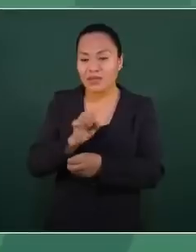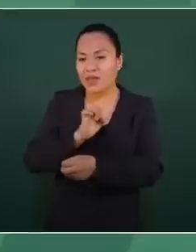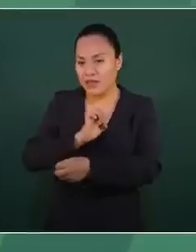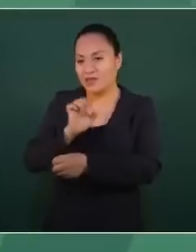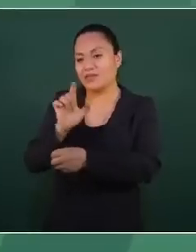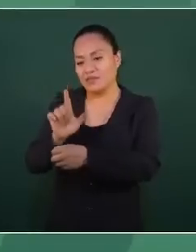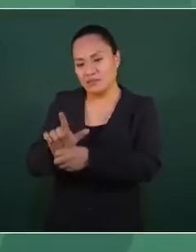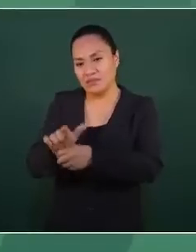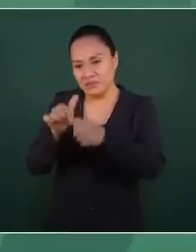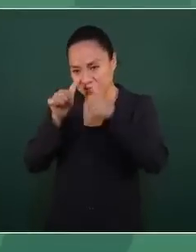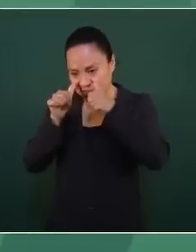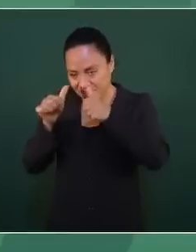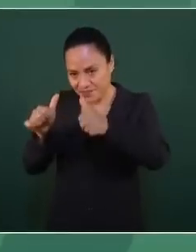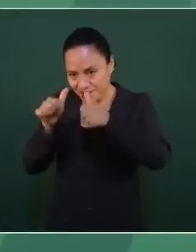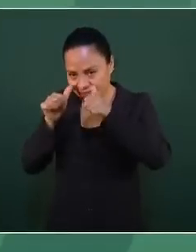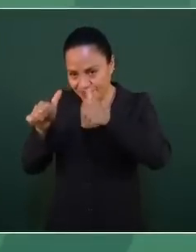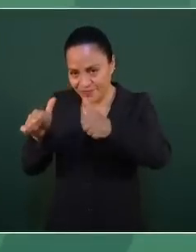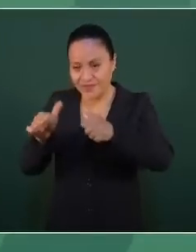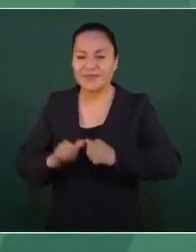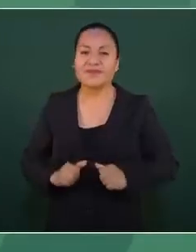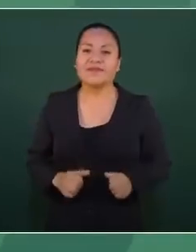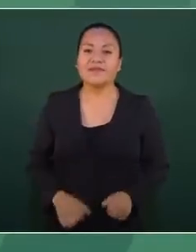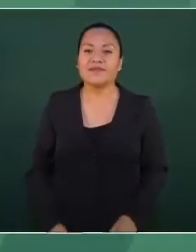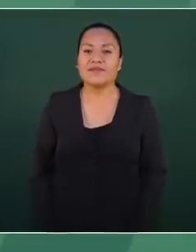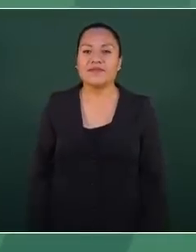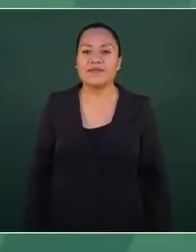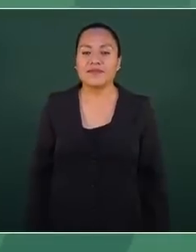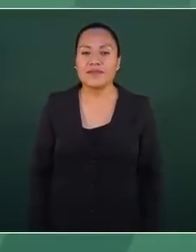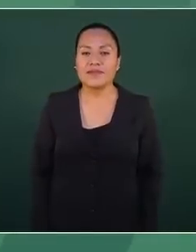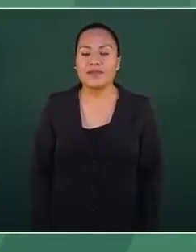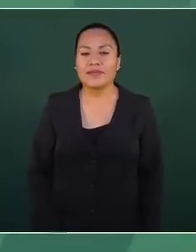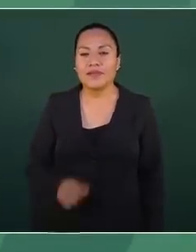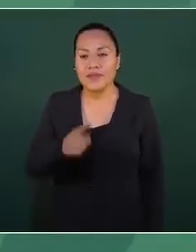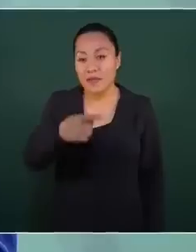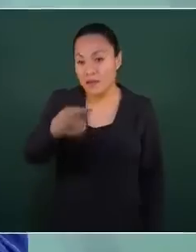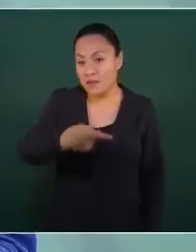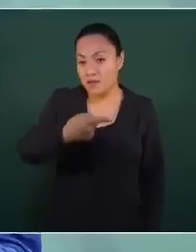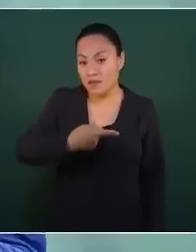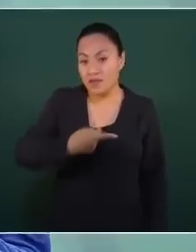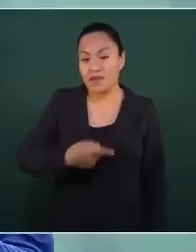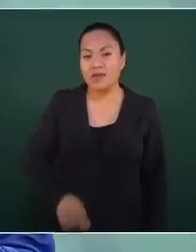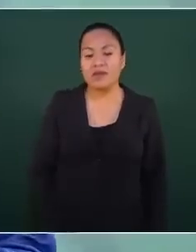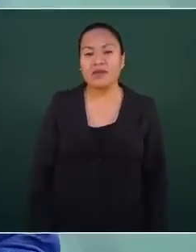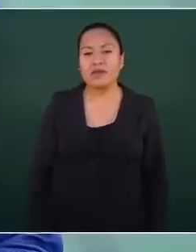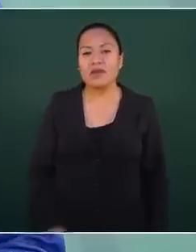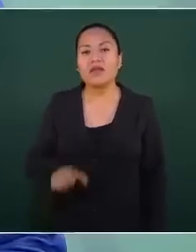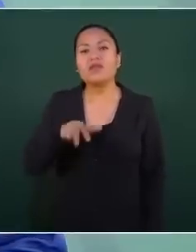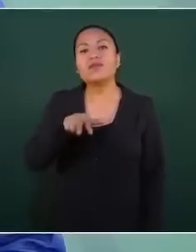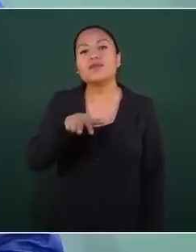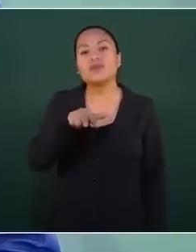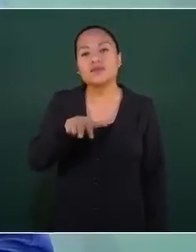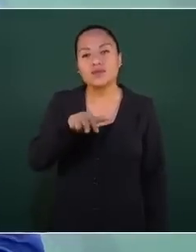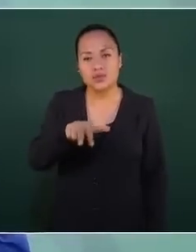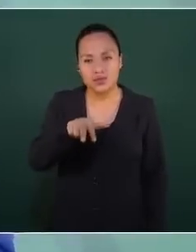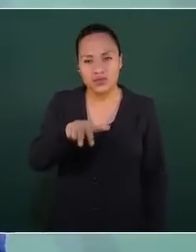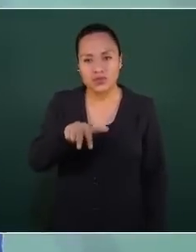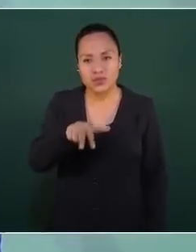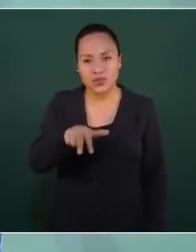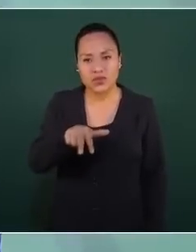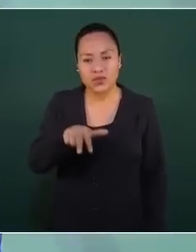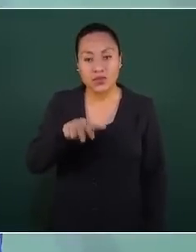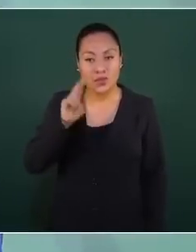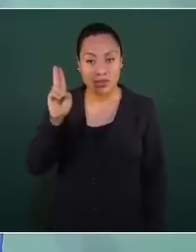Pero contestando a tu pregunta, son 18 universidades